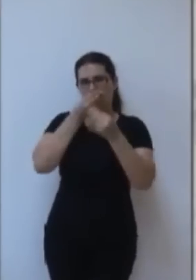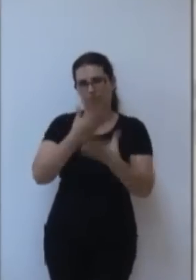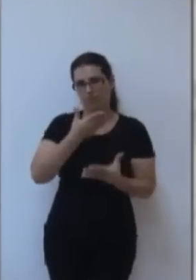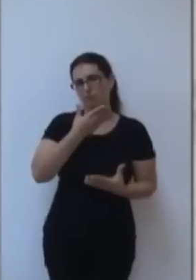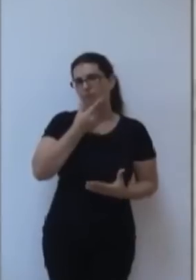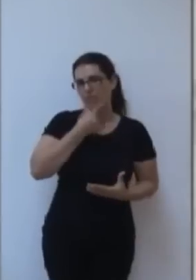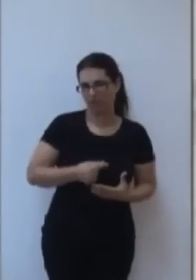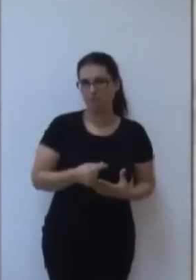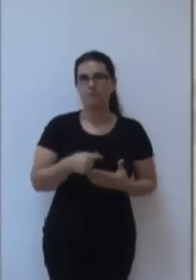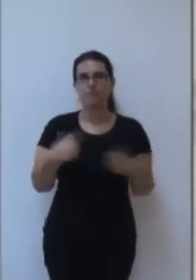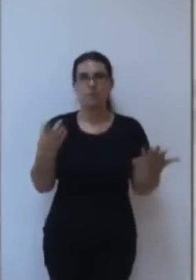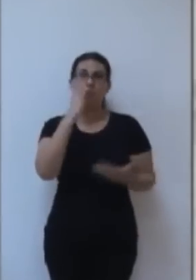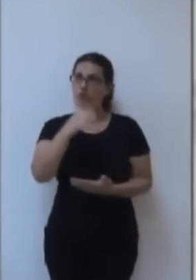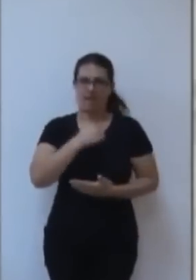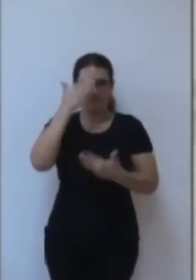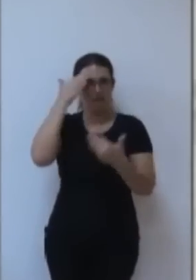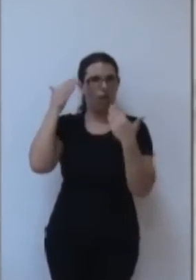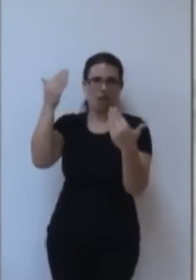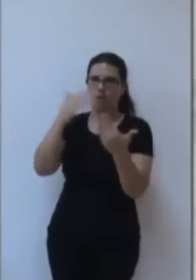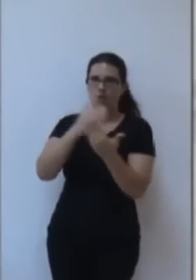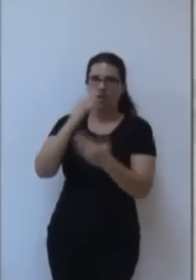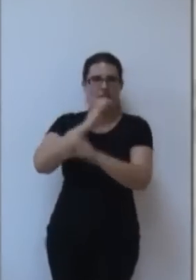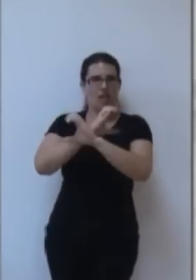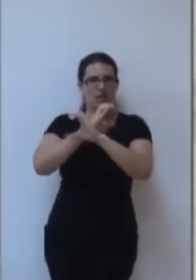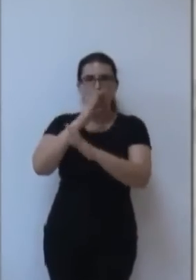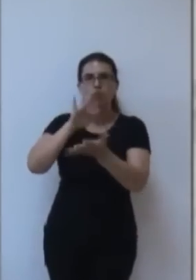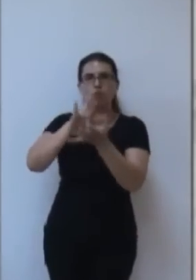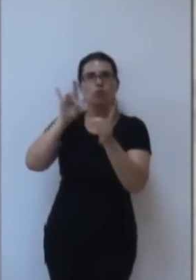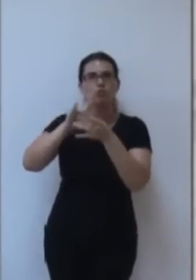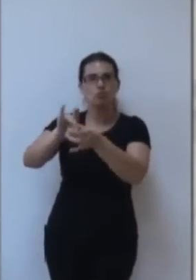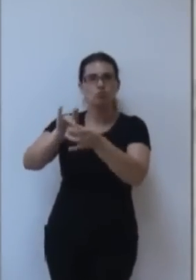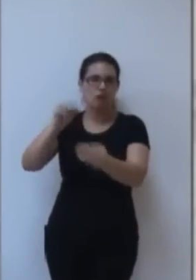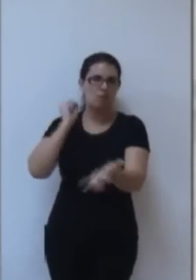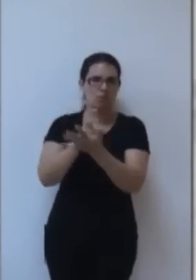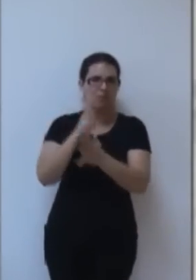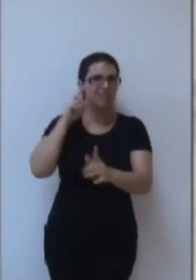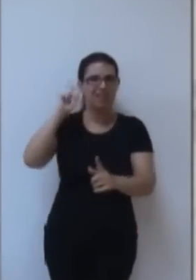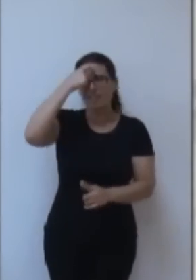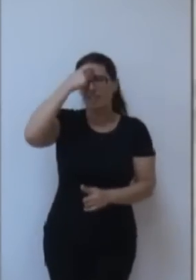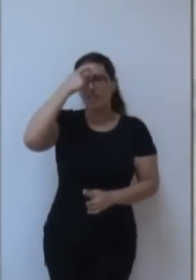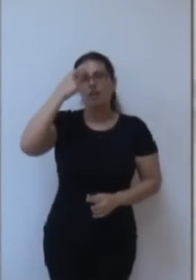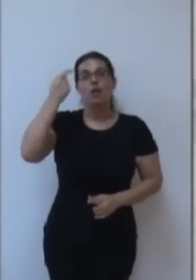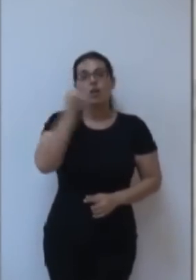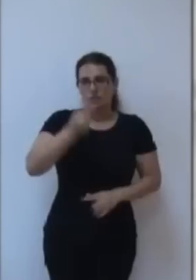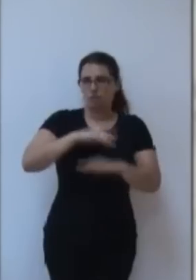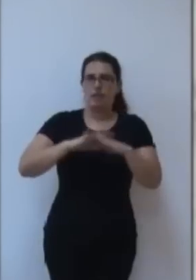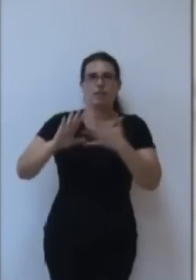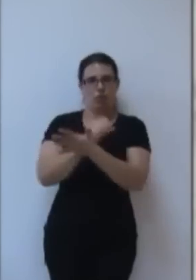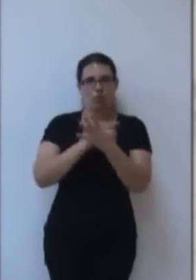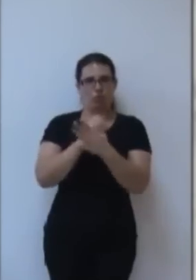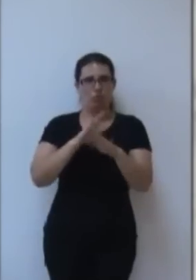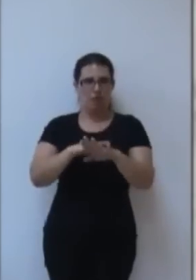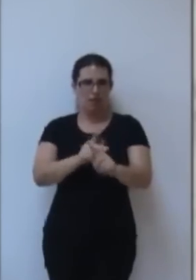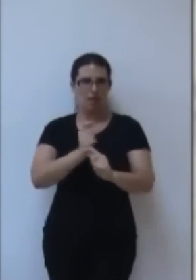transmitir nuestra más sincera enhorabuena al CENTAC por apostar decididamente por el concepto diseño para todos como vía para conseguir